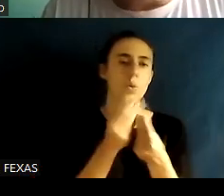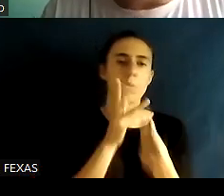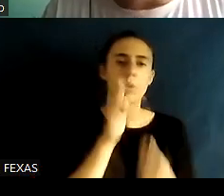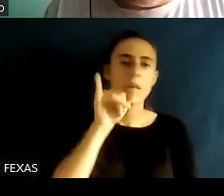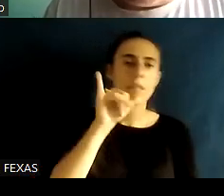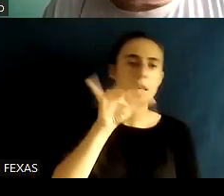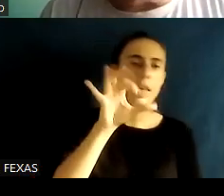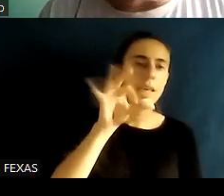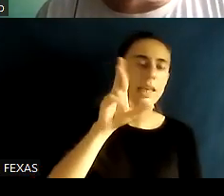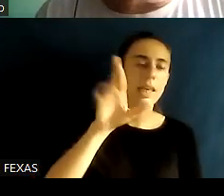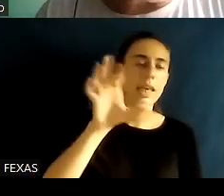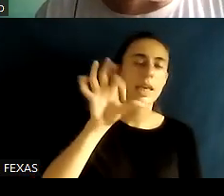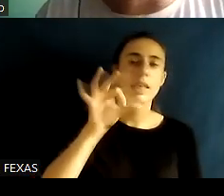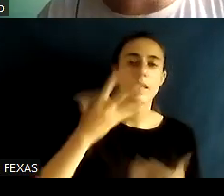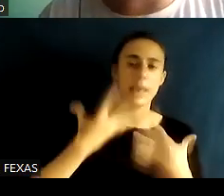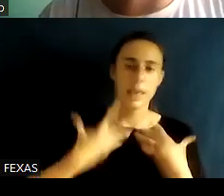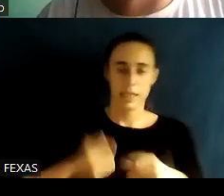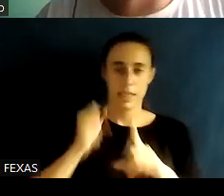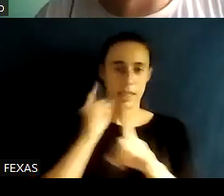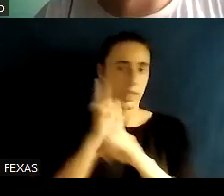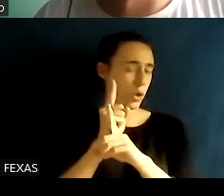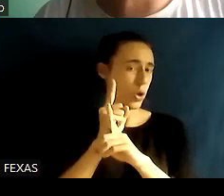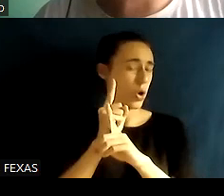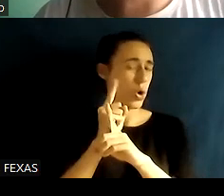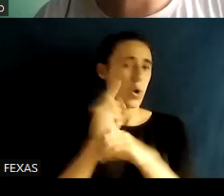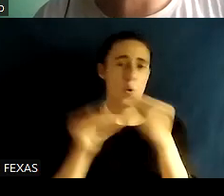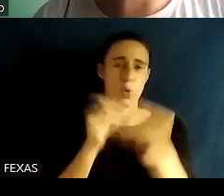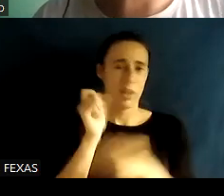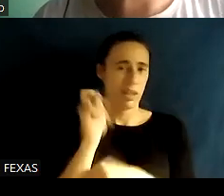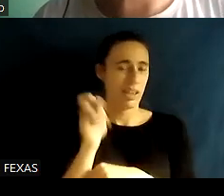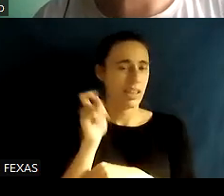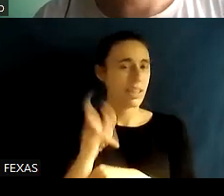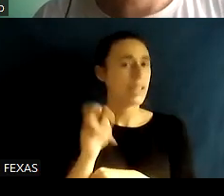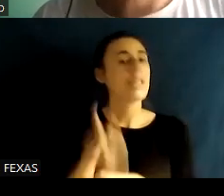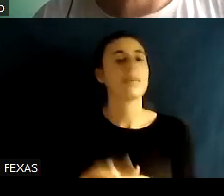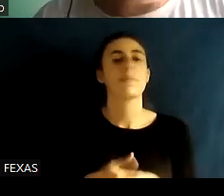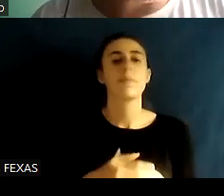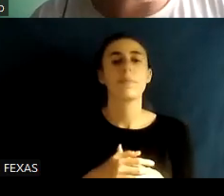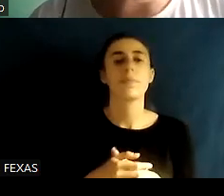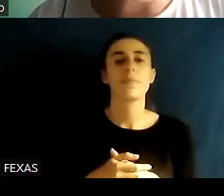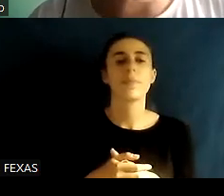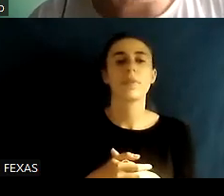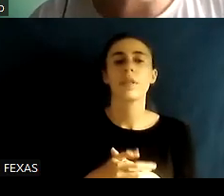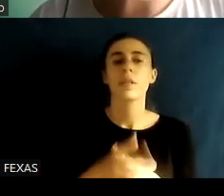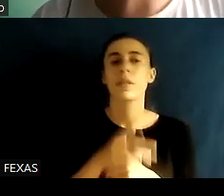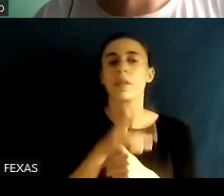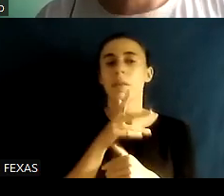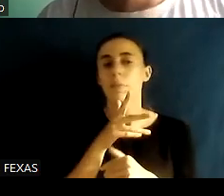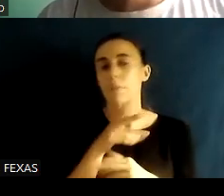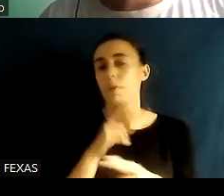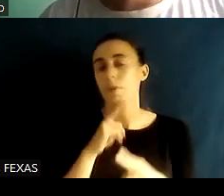los antidepresivos más utilizados, paroxetina, citalopram, sertralina, fluoxetina, por